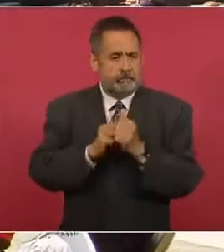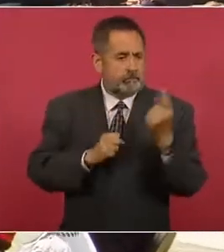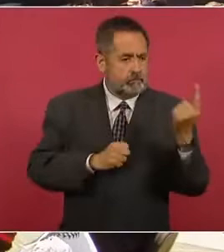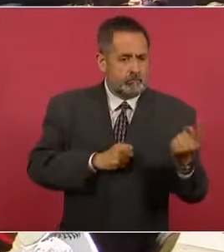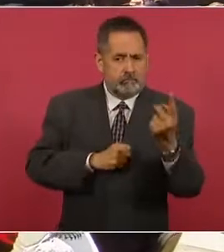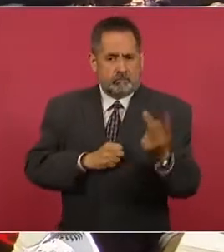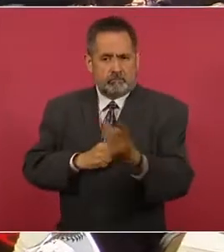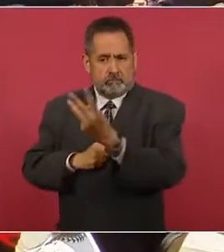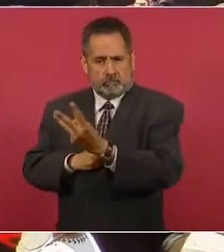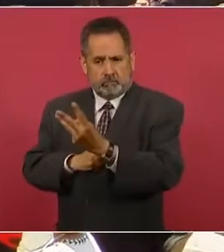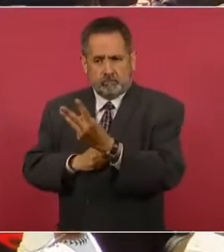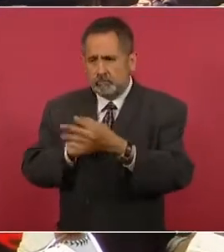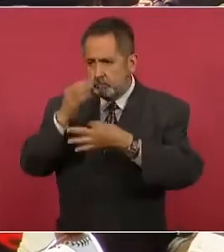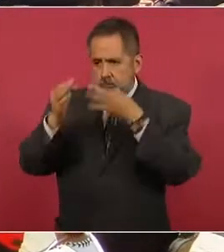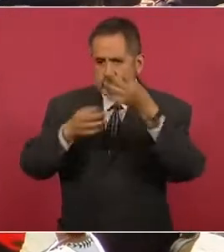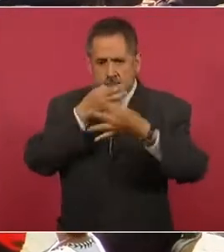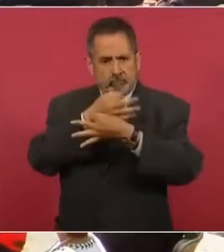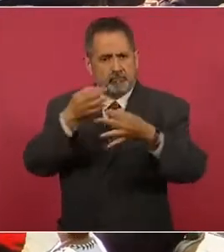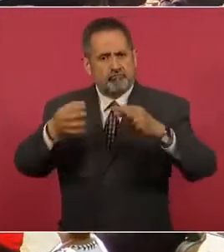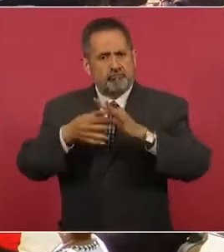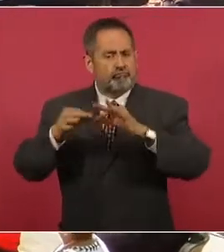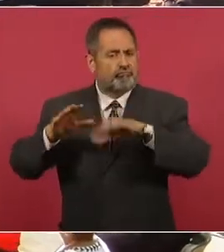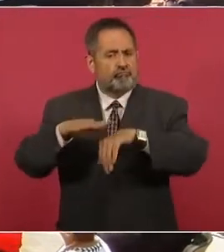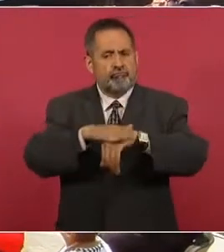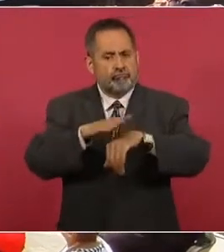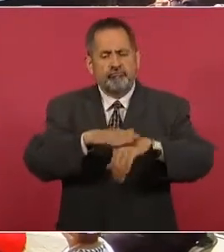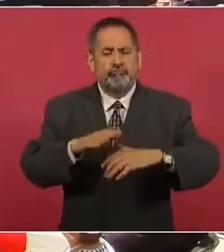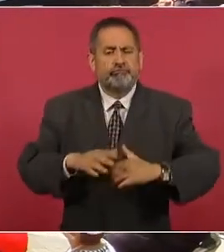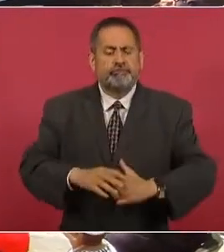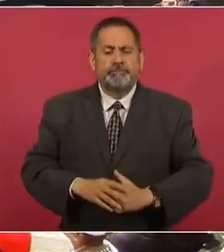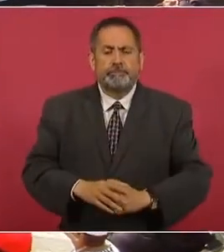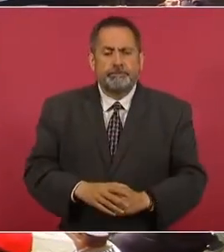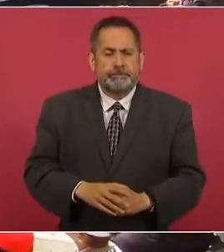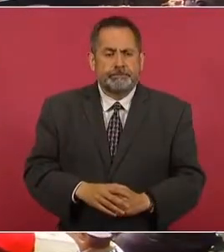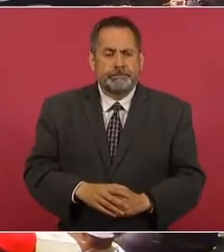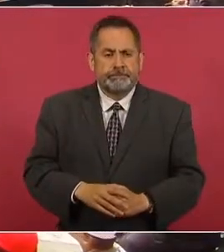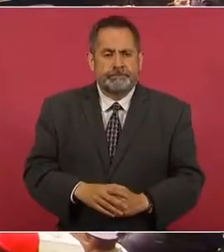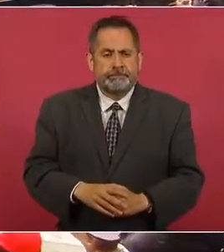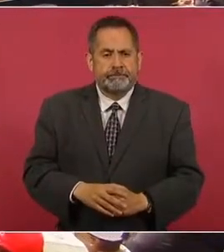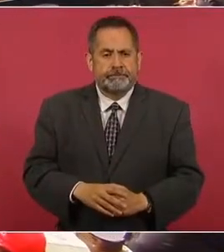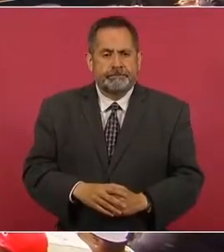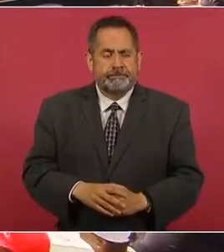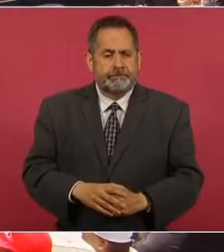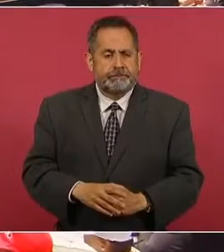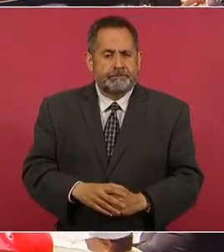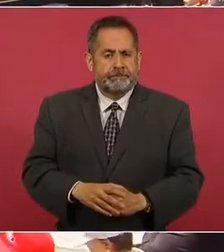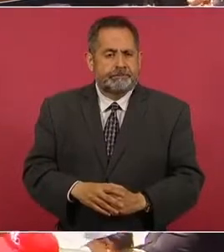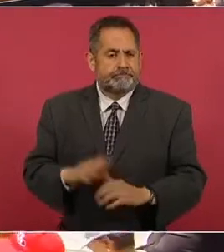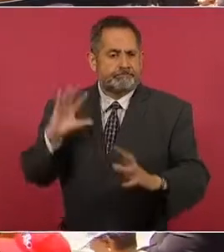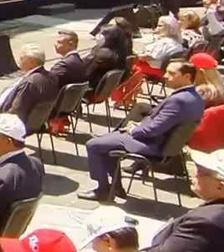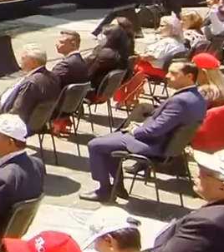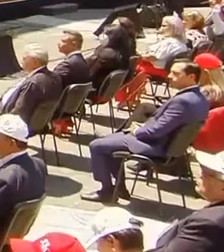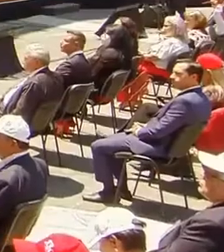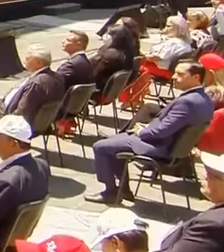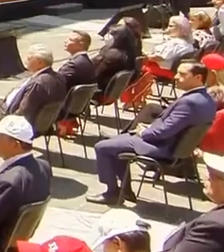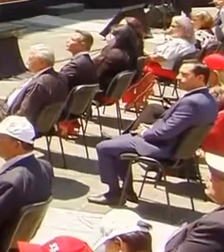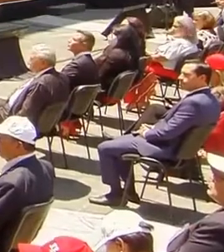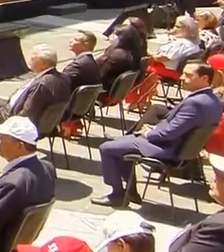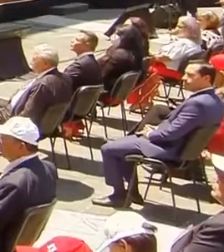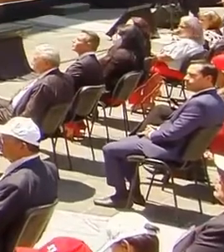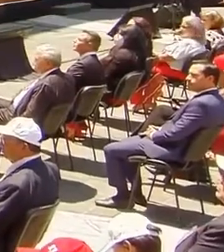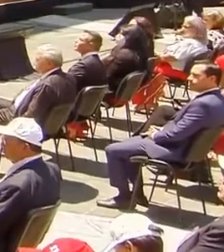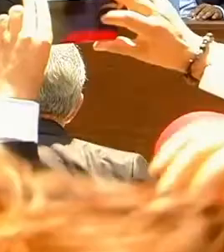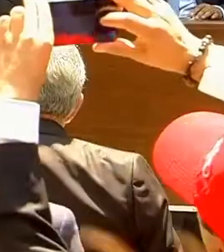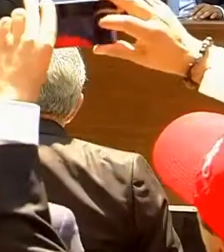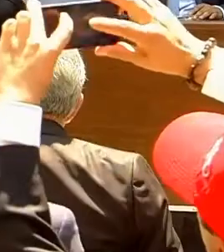de comunicación y todos los que aquí estamos hoy aquí presentes. A 50 años de la creación del Infonavit, creo que es momento de